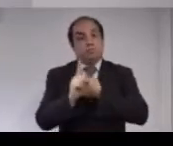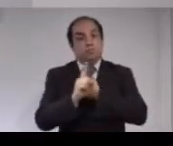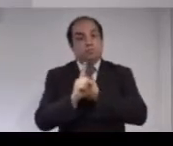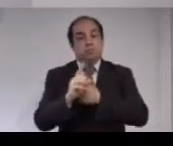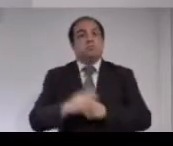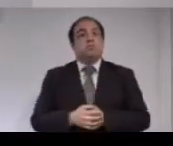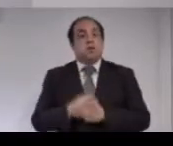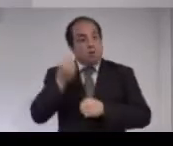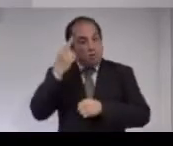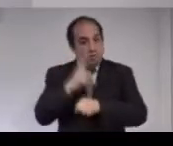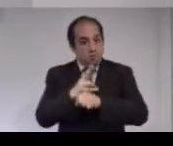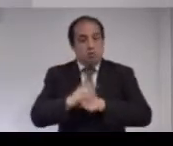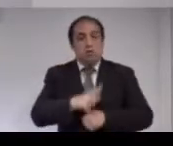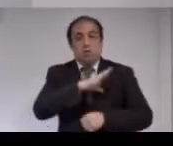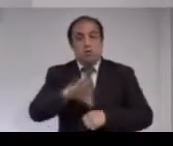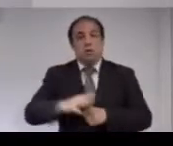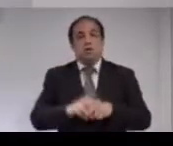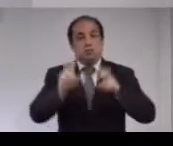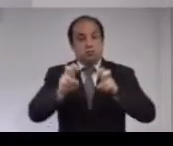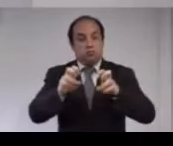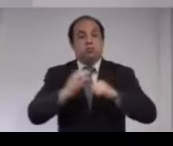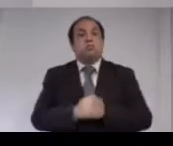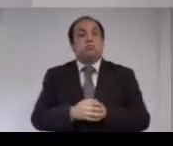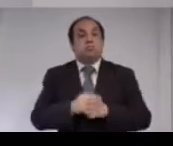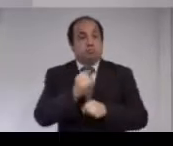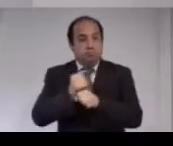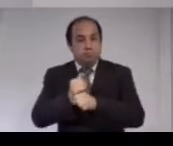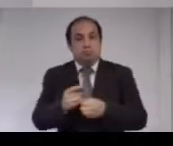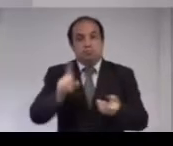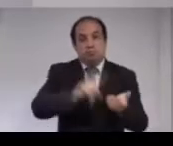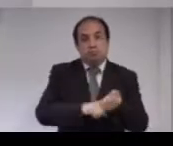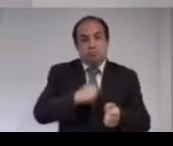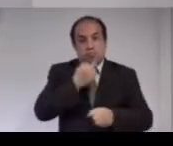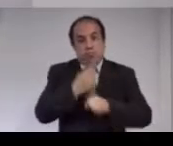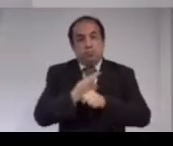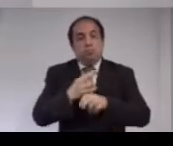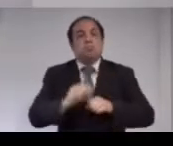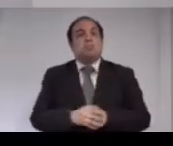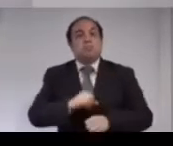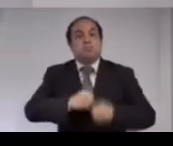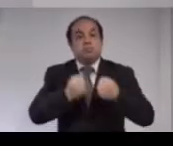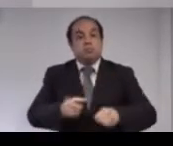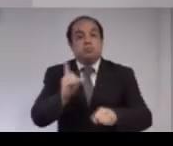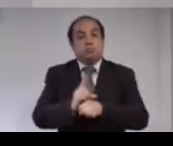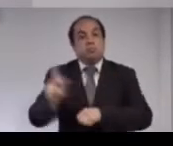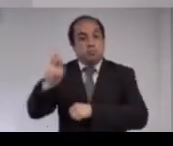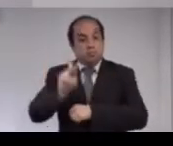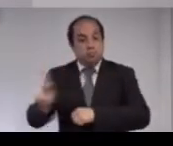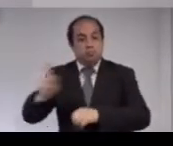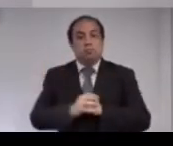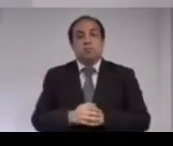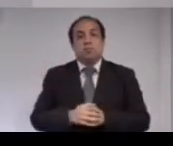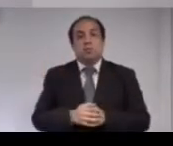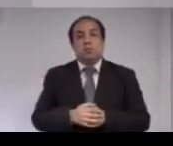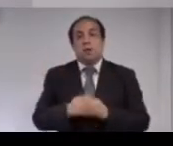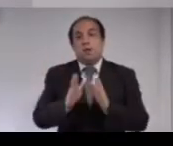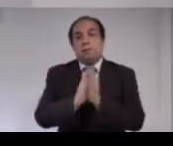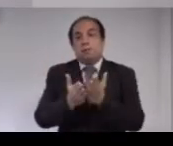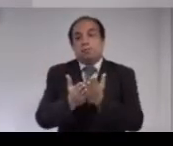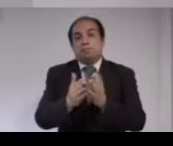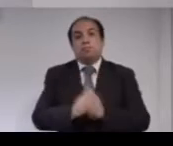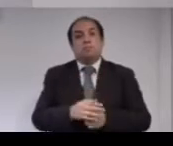la Dirección General de Asuntos Internos de la Secretaría de Seguridad Ciudadana tomó conocimiento e inició una carpeta de